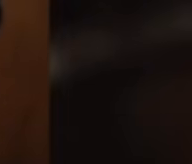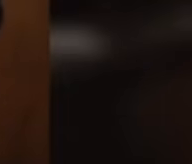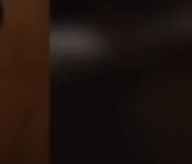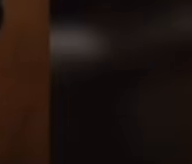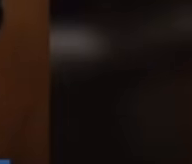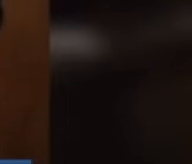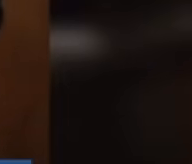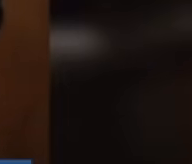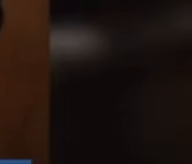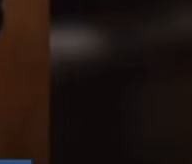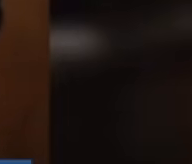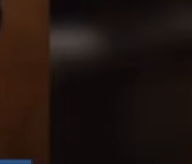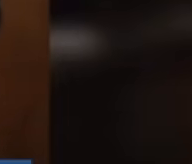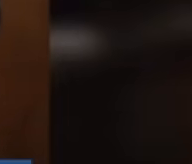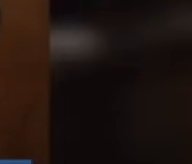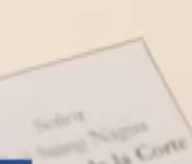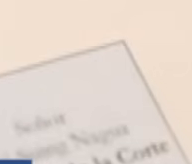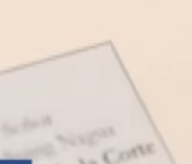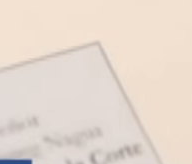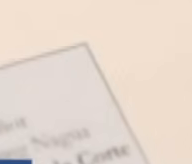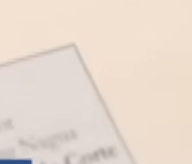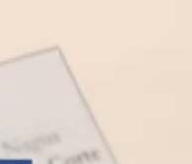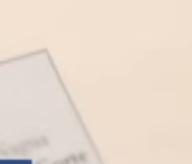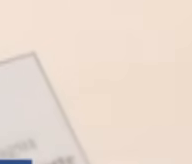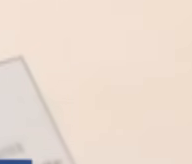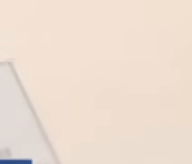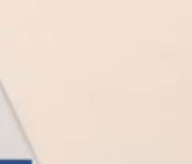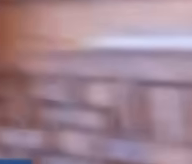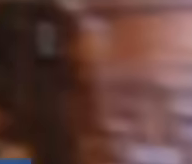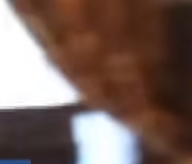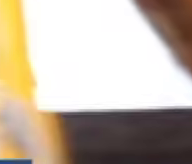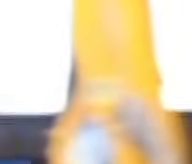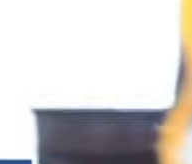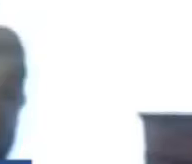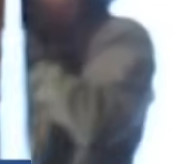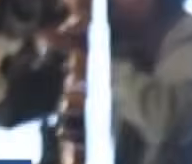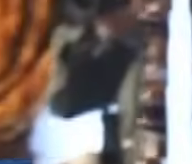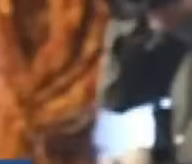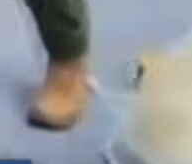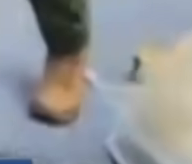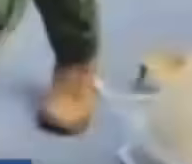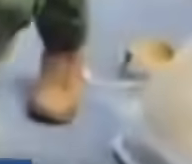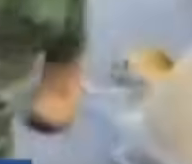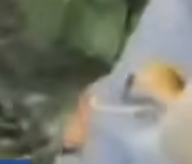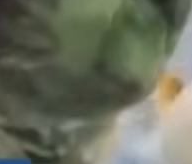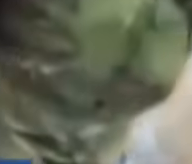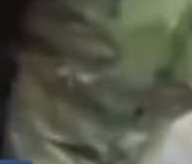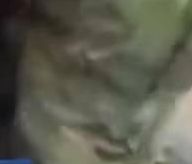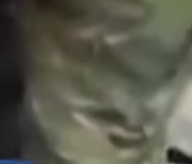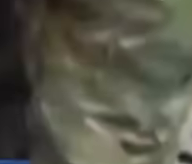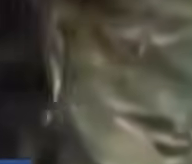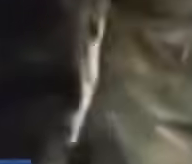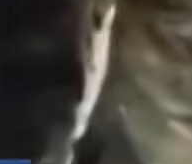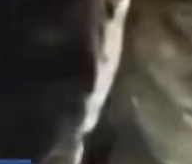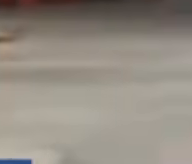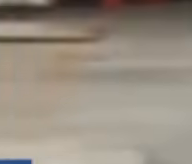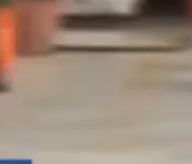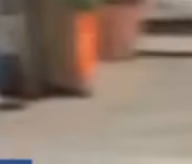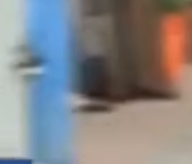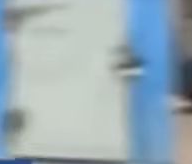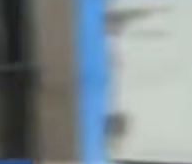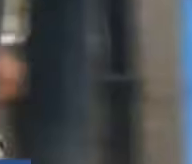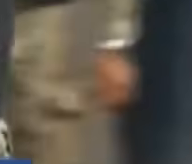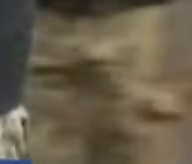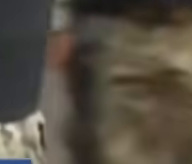Presidente Daniel Noboa, mediante decreto ejecutivo, dispuso un nuevo estado de excepción en 7 provincias y un cantón debido a